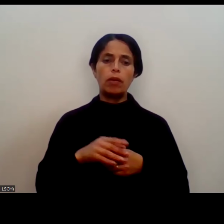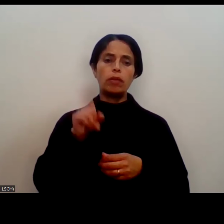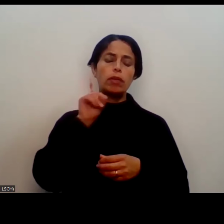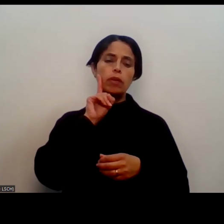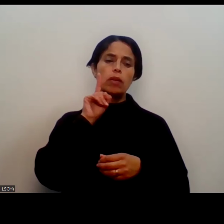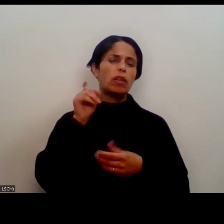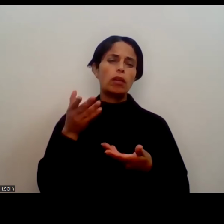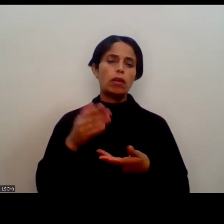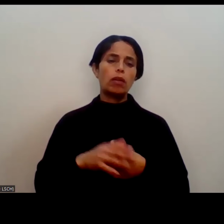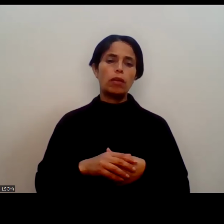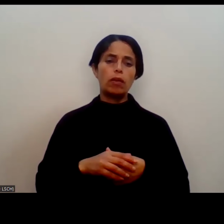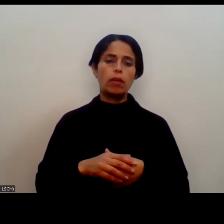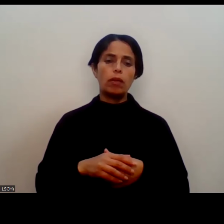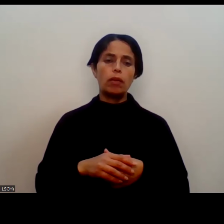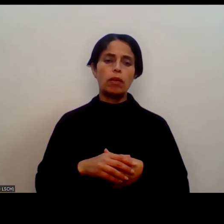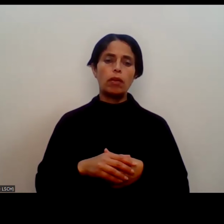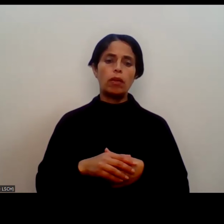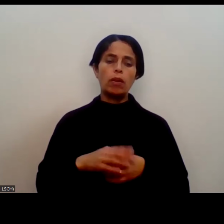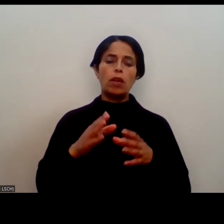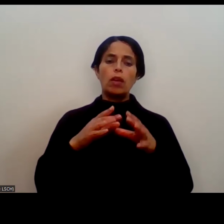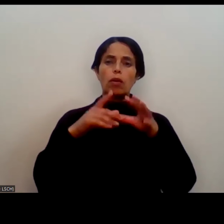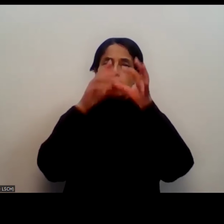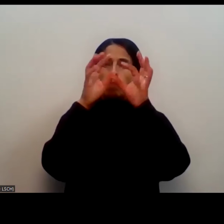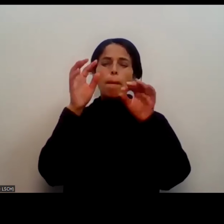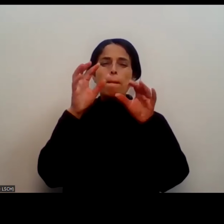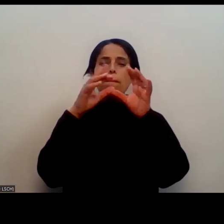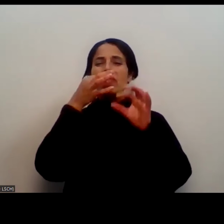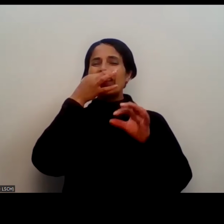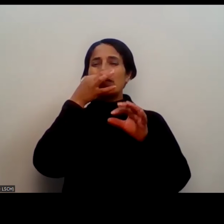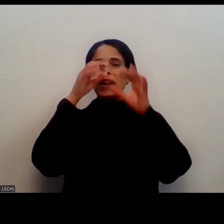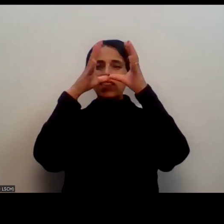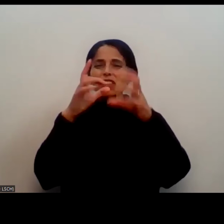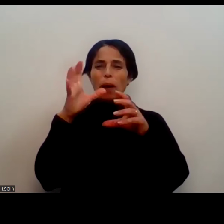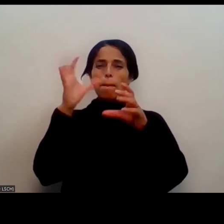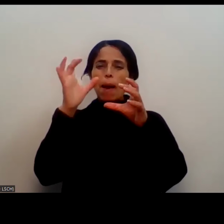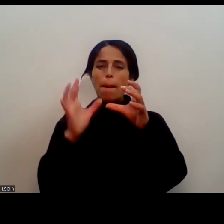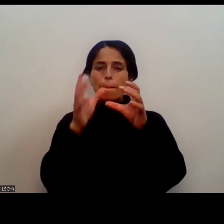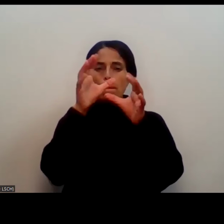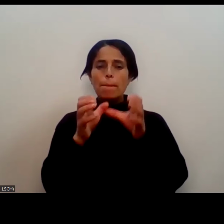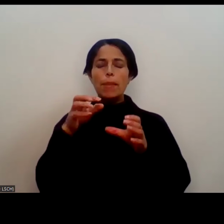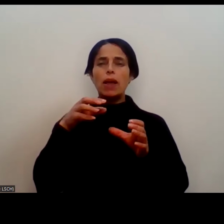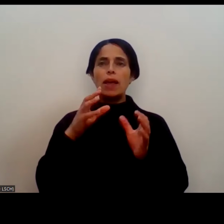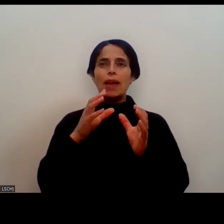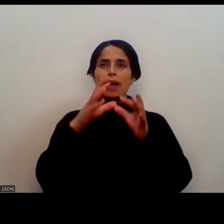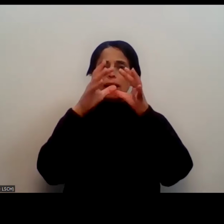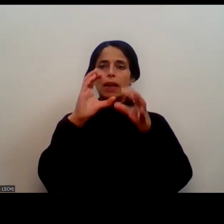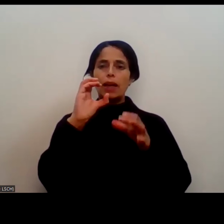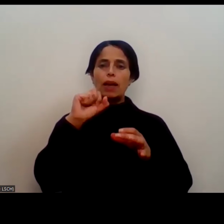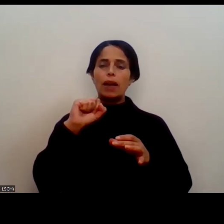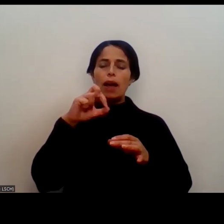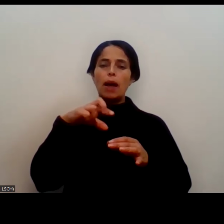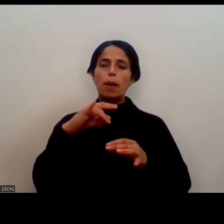pedazos de Cactus San Pedro. O sea, hay claras, claras